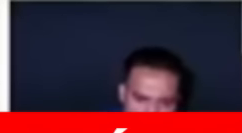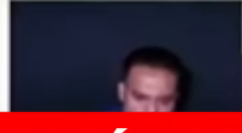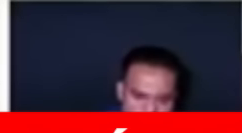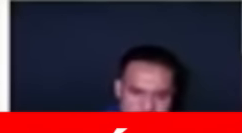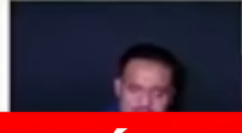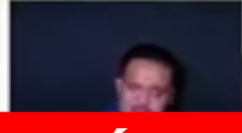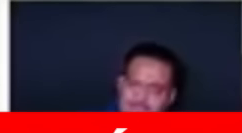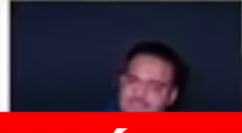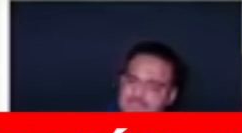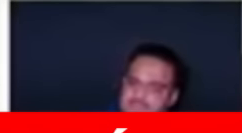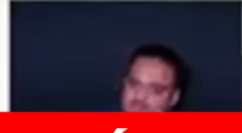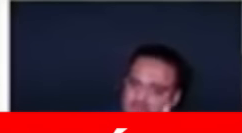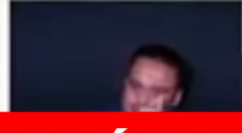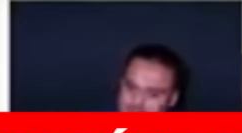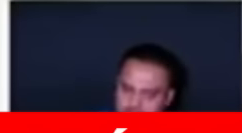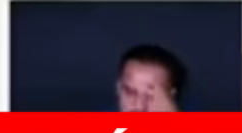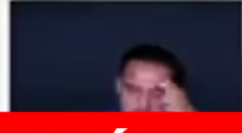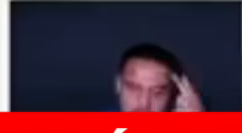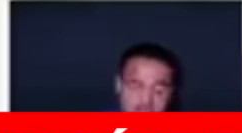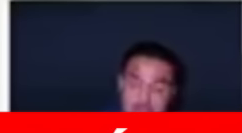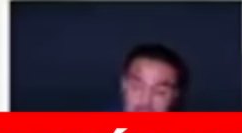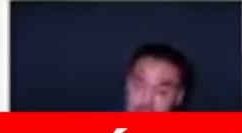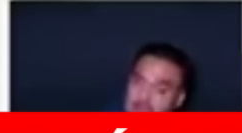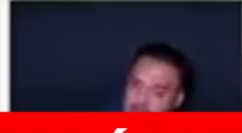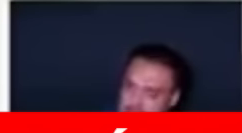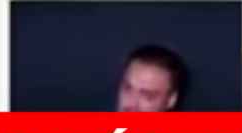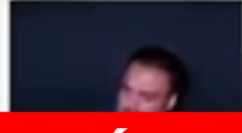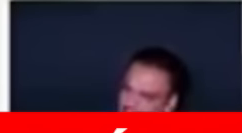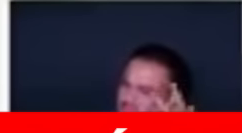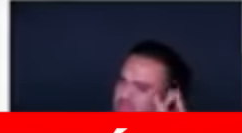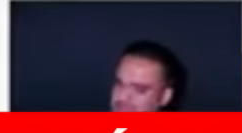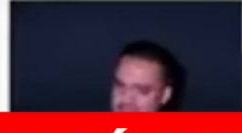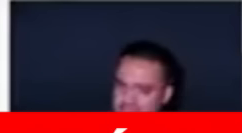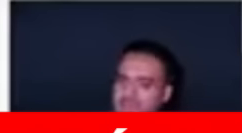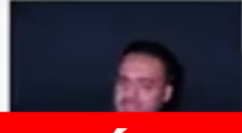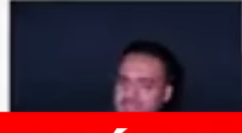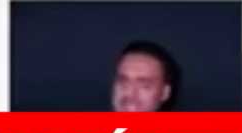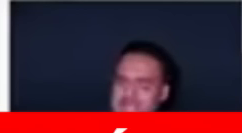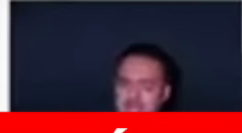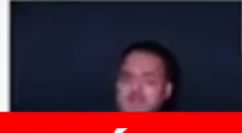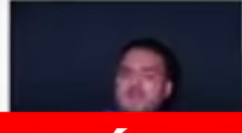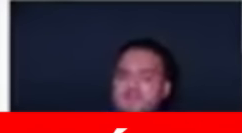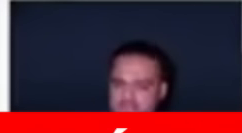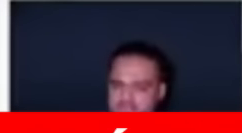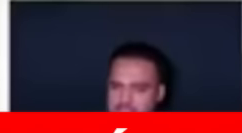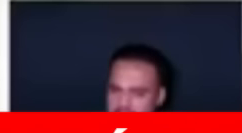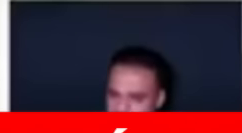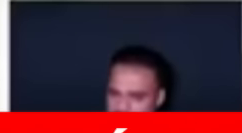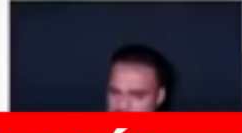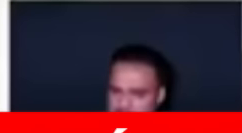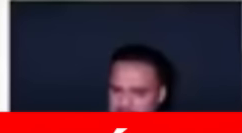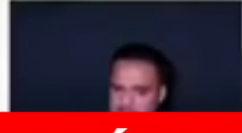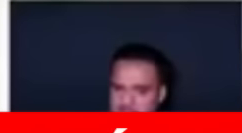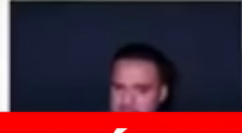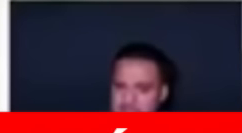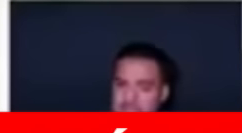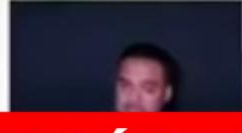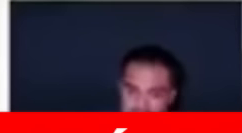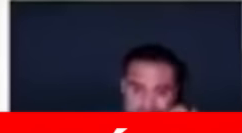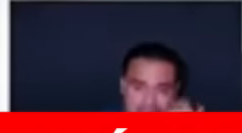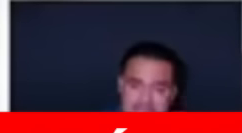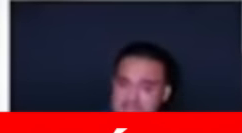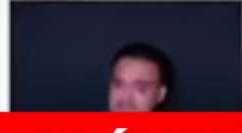ciudades de México. Nos duele el grito desesperado de comunidades enteras que claman la protección del